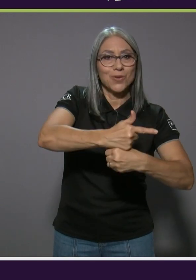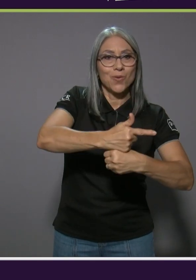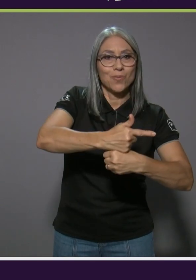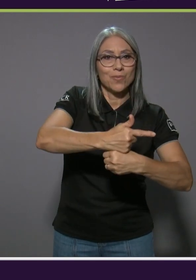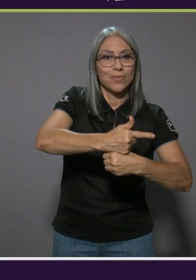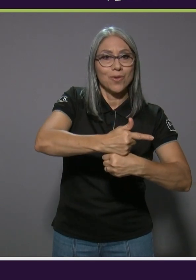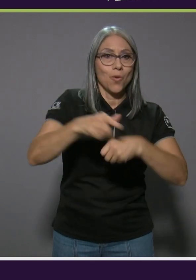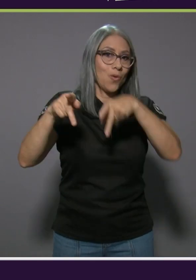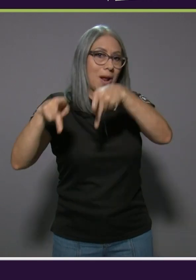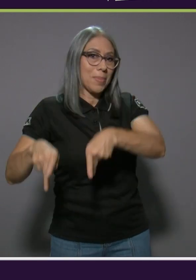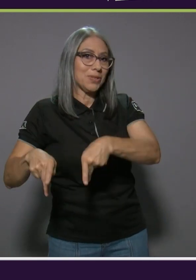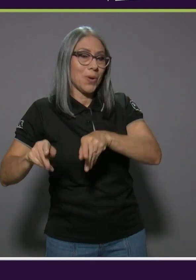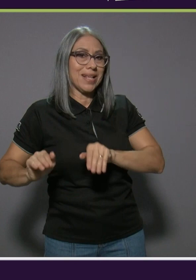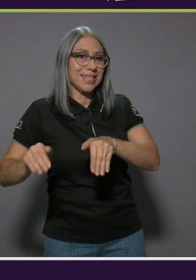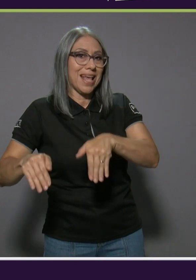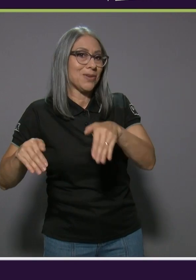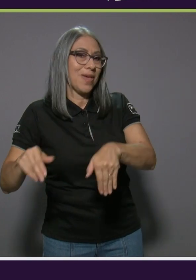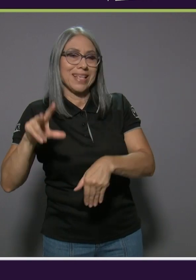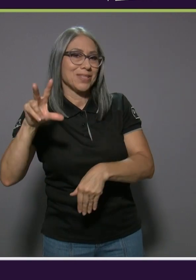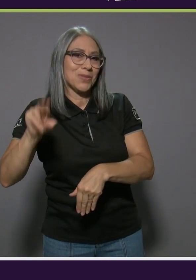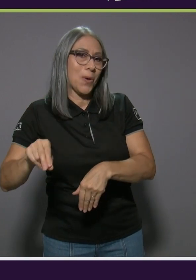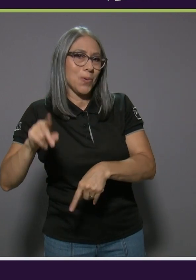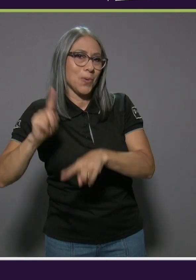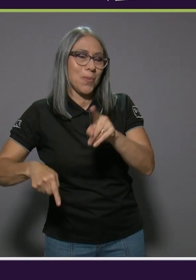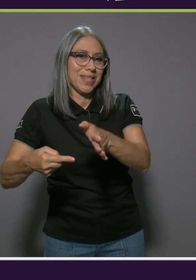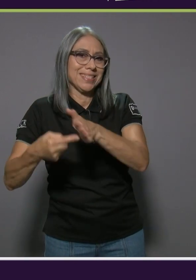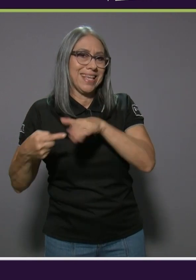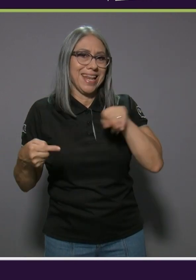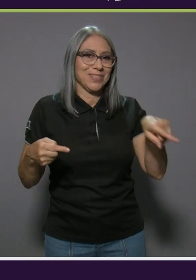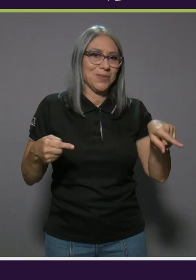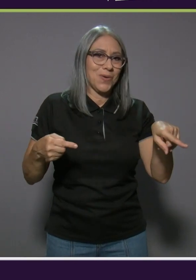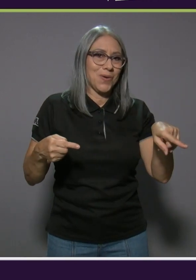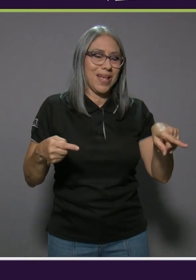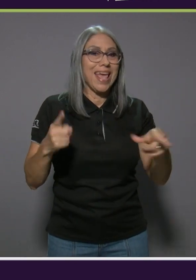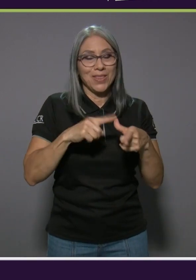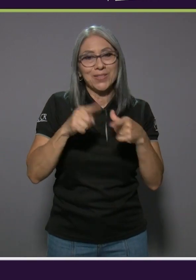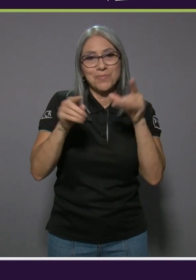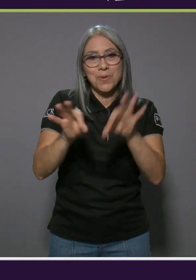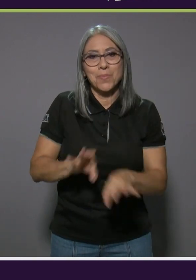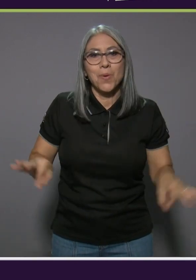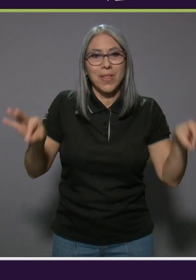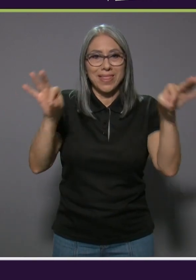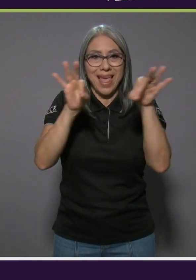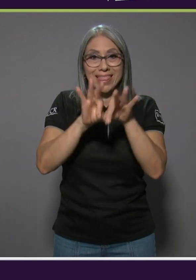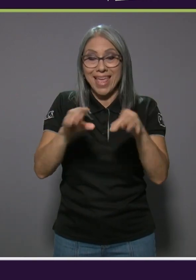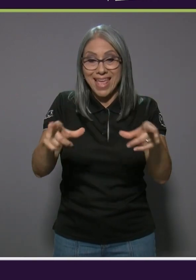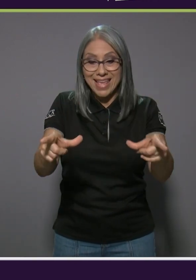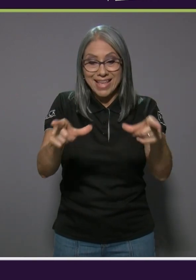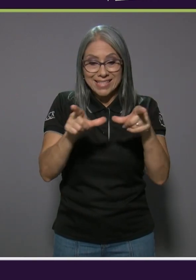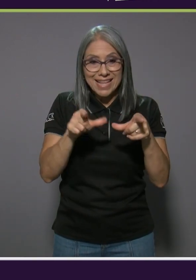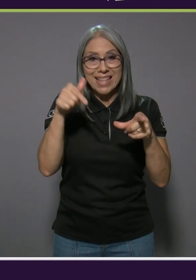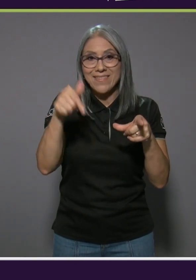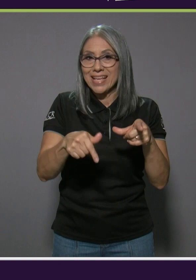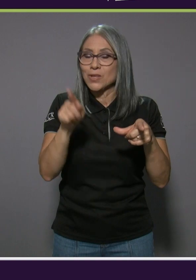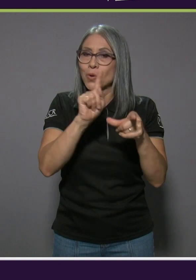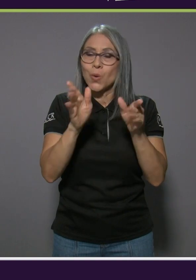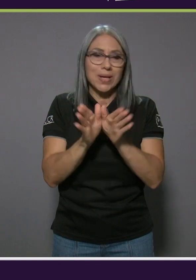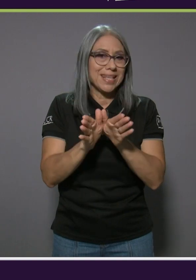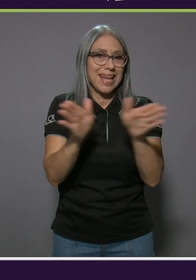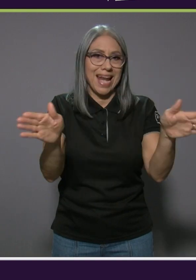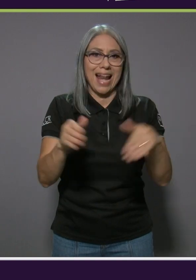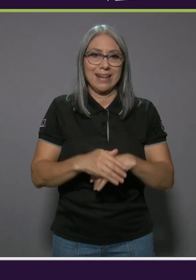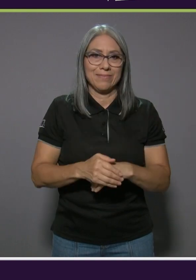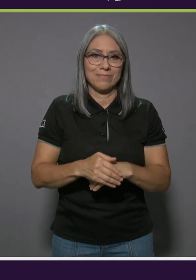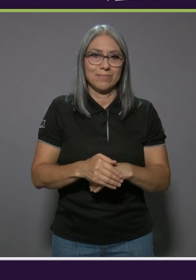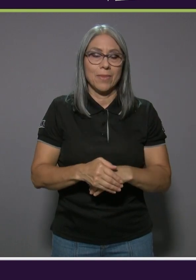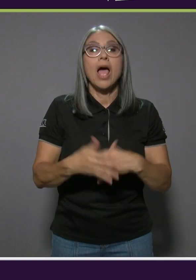ruedas no, ¿verdad? Entonces es importante también que la certificación no es tan general. Exacto. Aunque se hable de una persona con